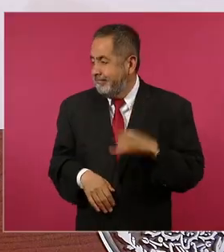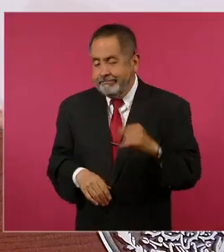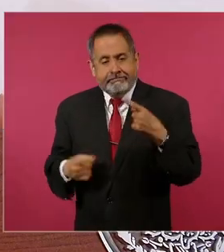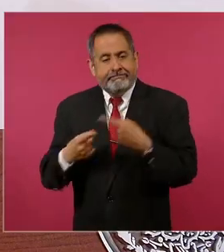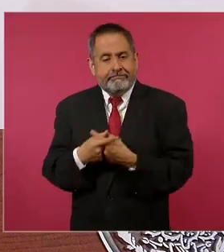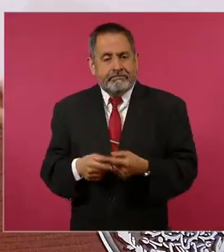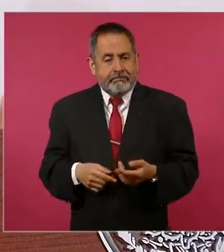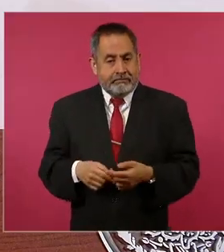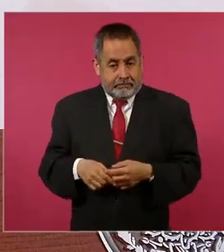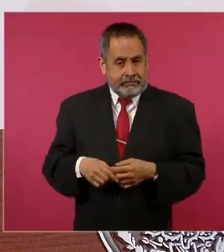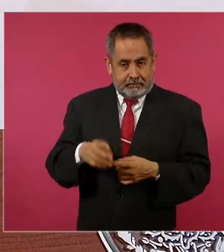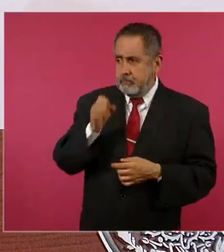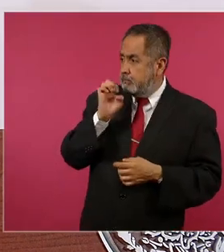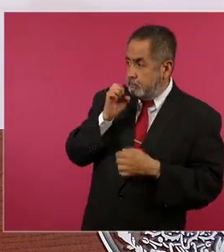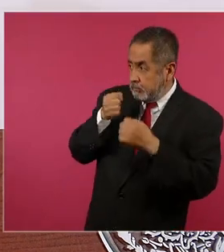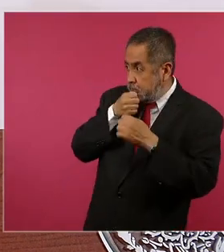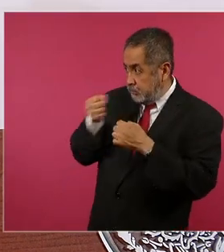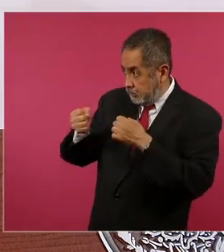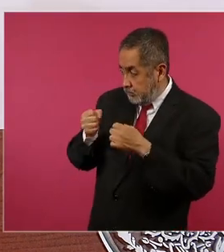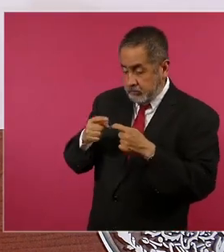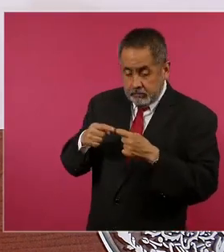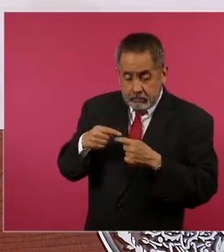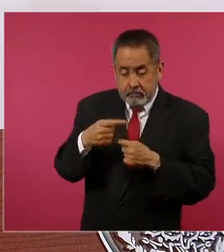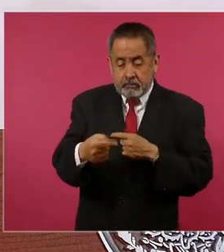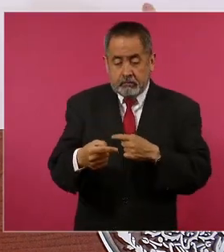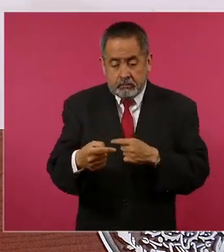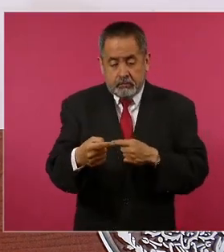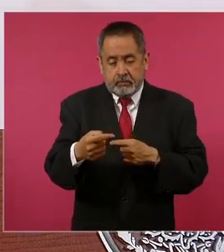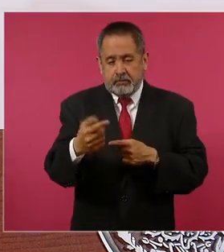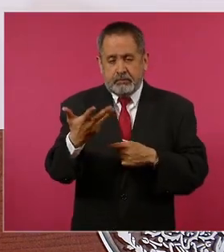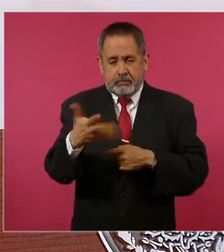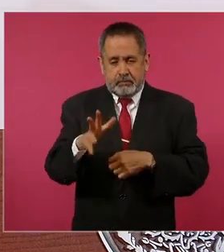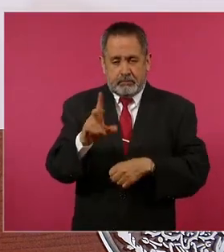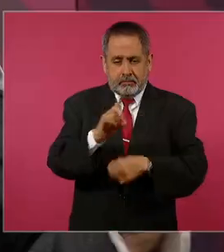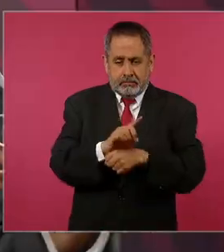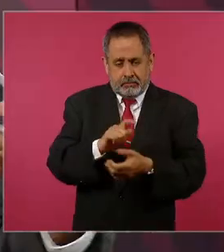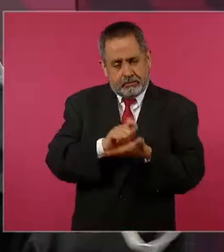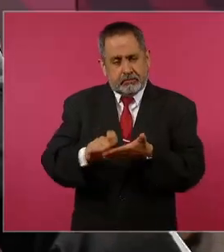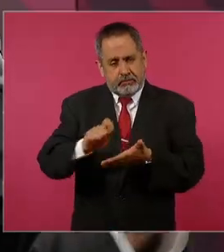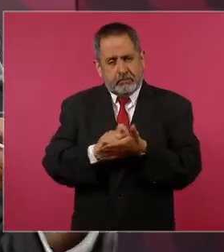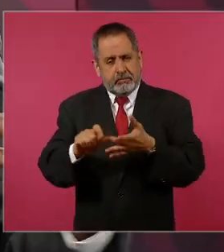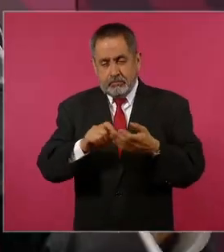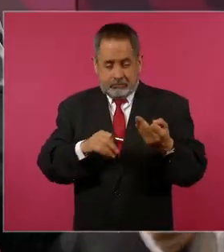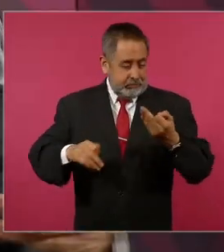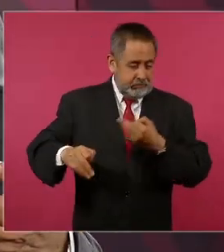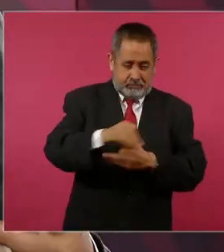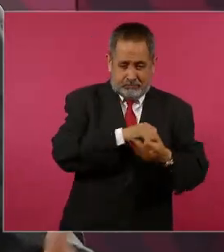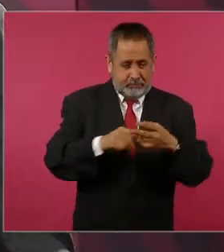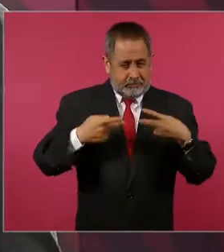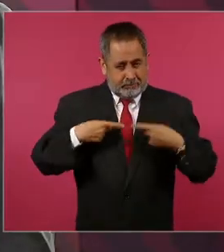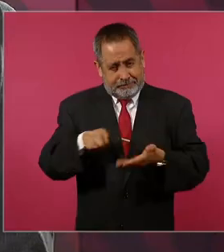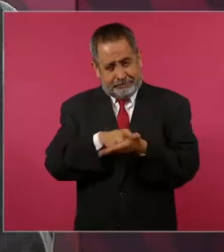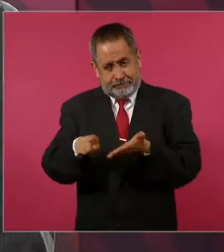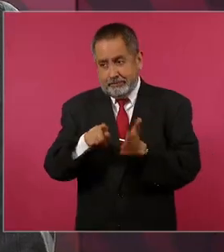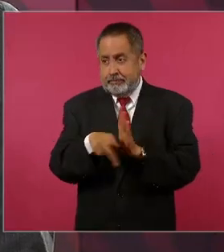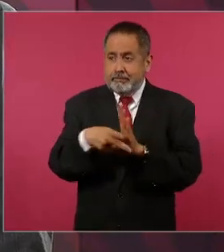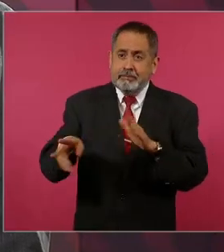Y a la semana, a los 10 días, empiezan los escritores del Imparcial, todos